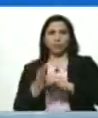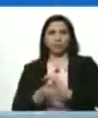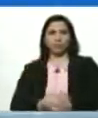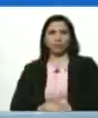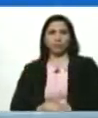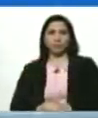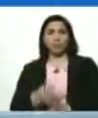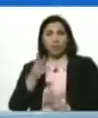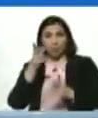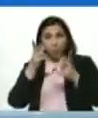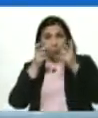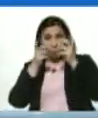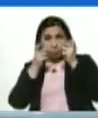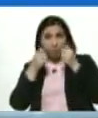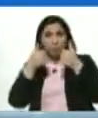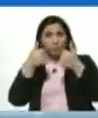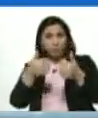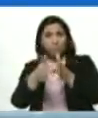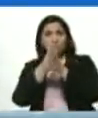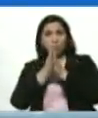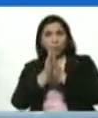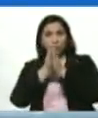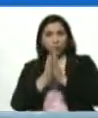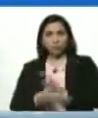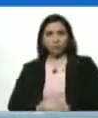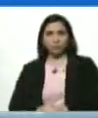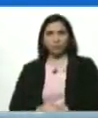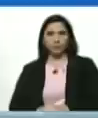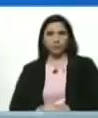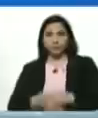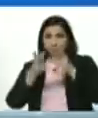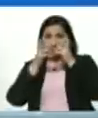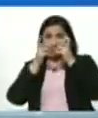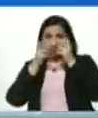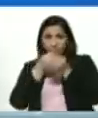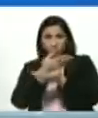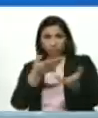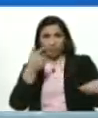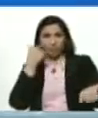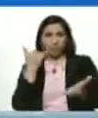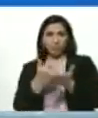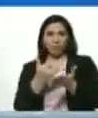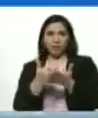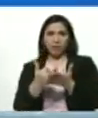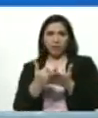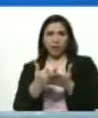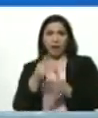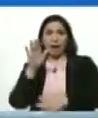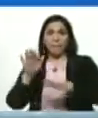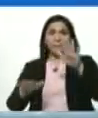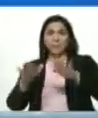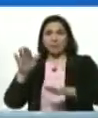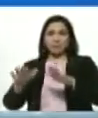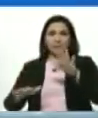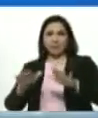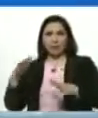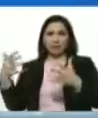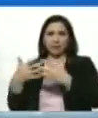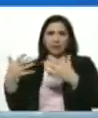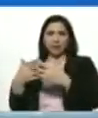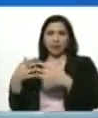escuchemos escuchemos por favor escuchemos y escuchemos para que ustedes vean que en medio una guerra económica sanciones venezuela